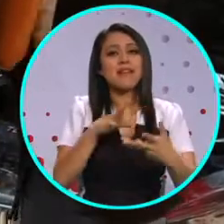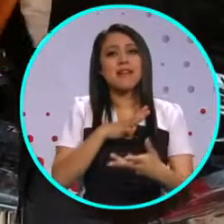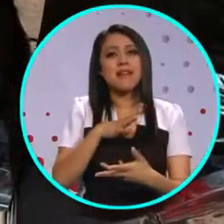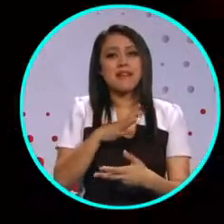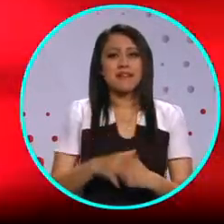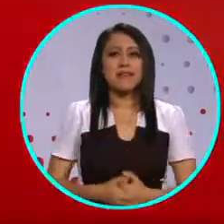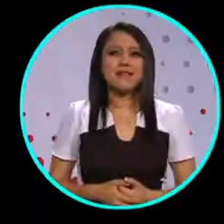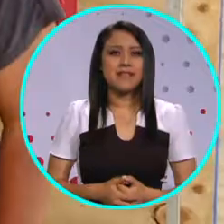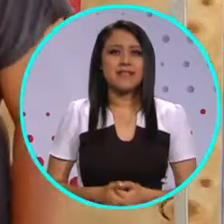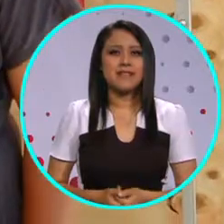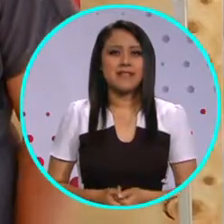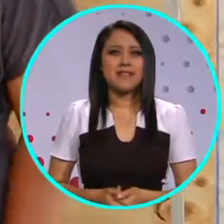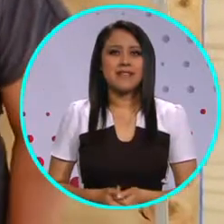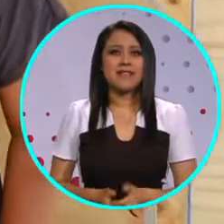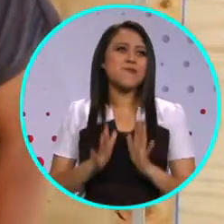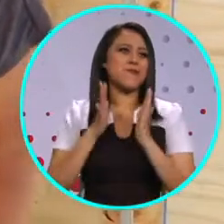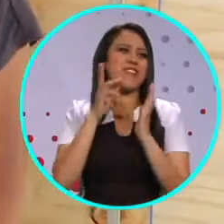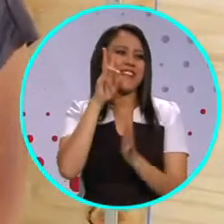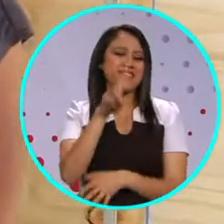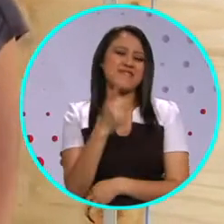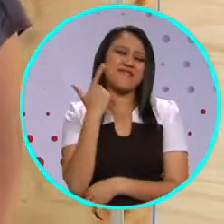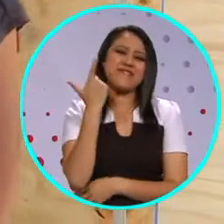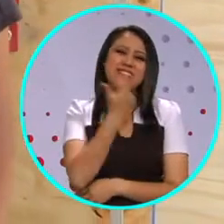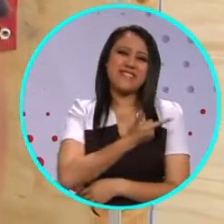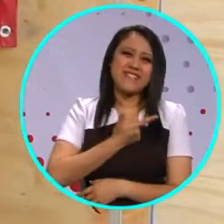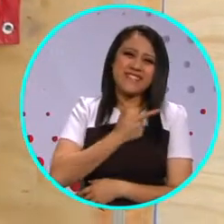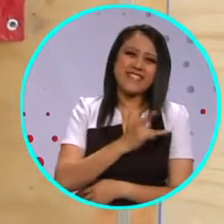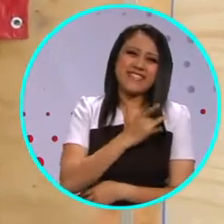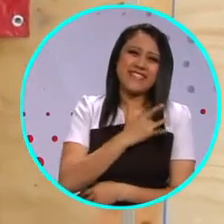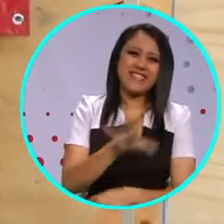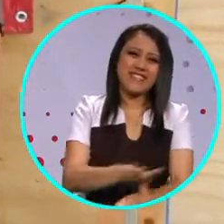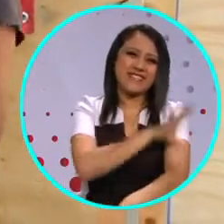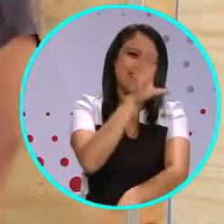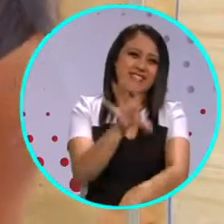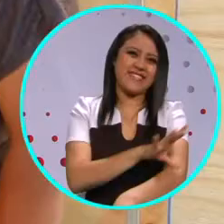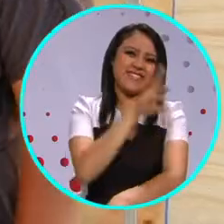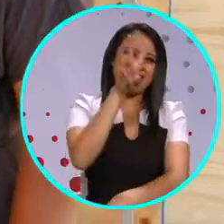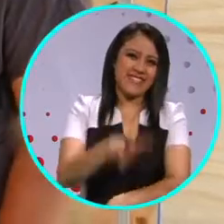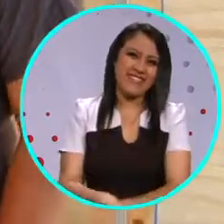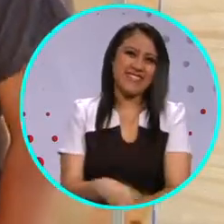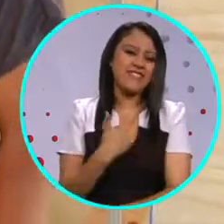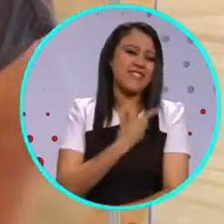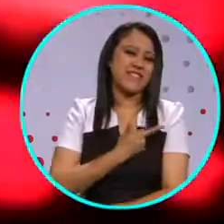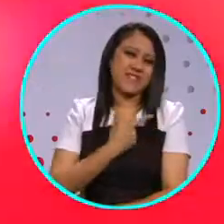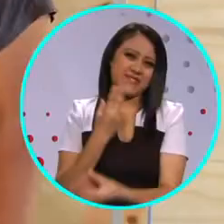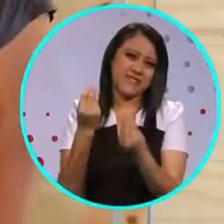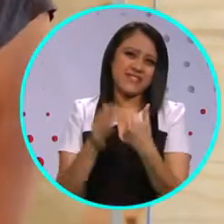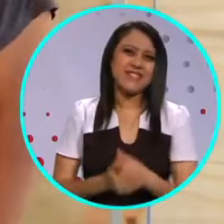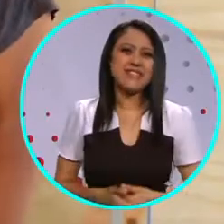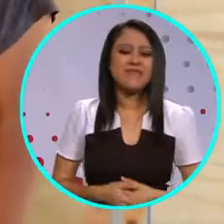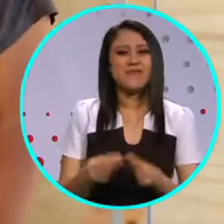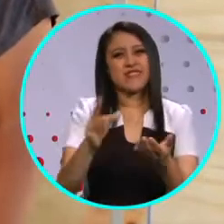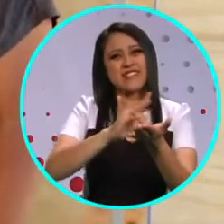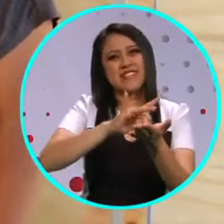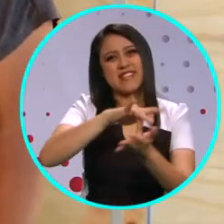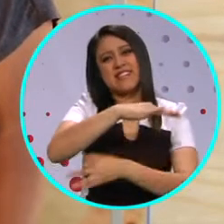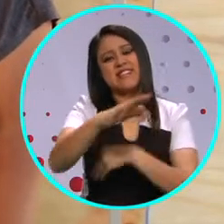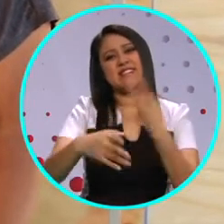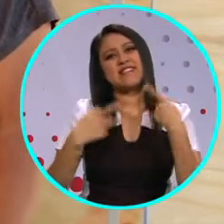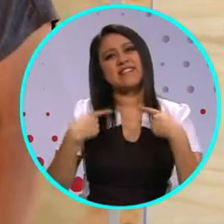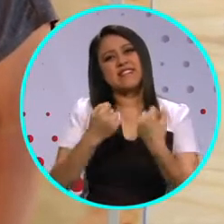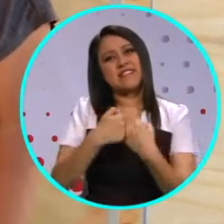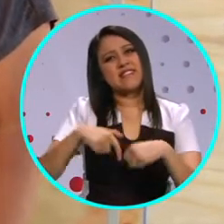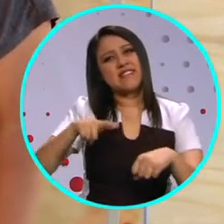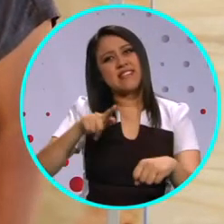en Lonas. No, pues está padrísima, ¿no? Estoy muy emocionada. Está padre, está muy padre. Pues gracias a toda la